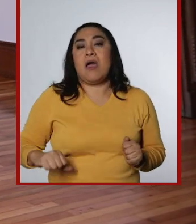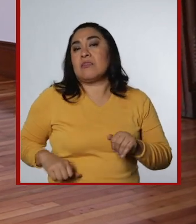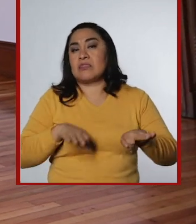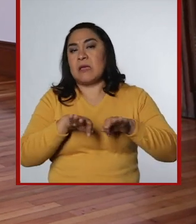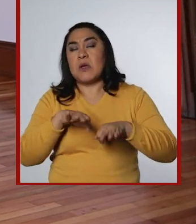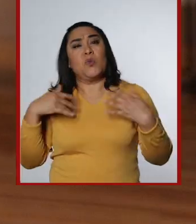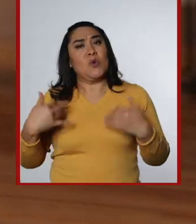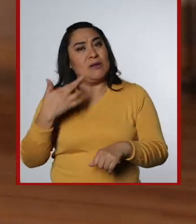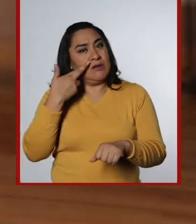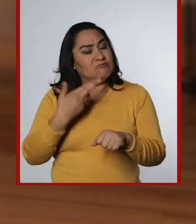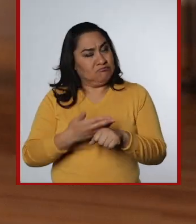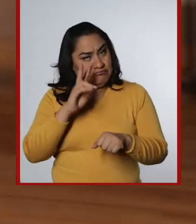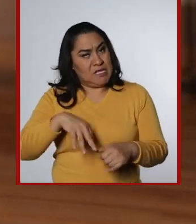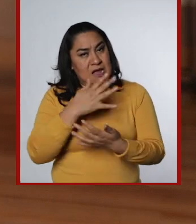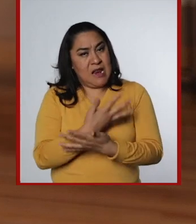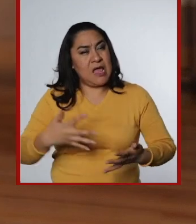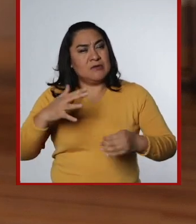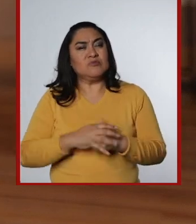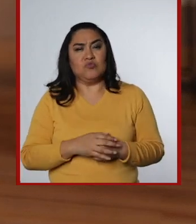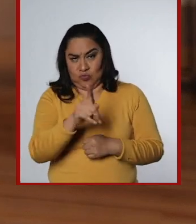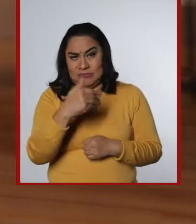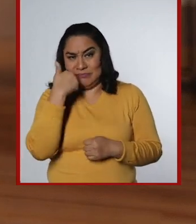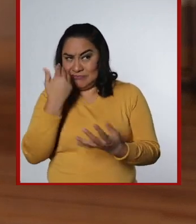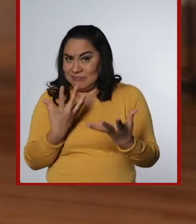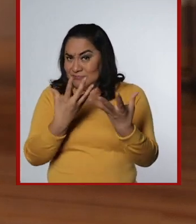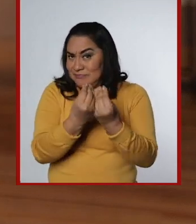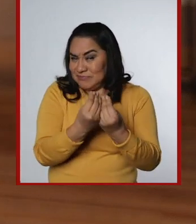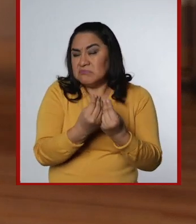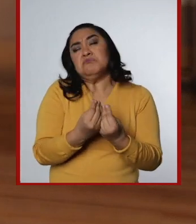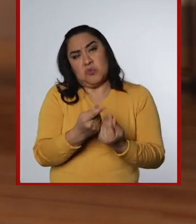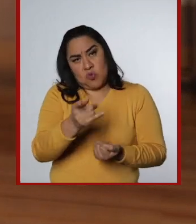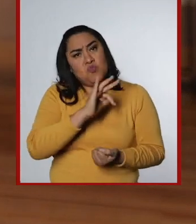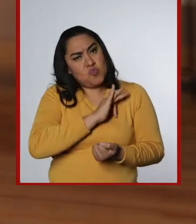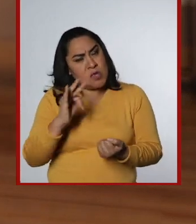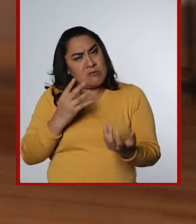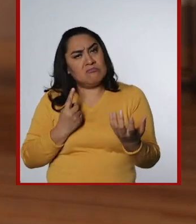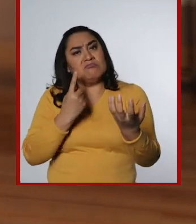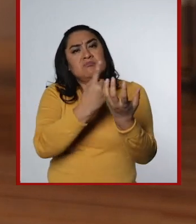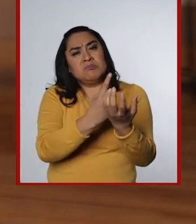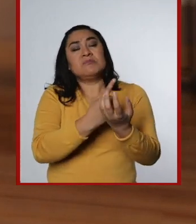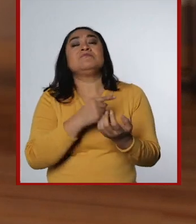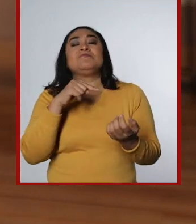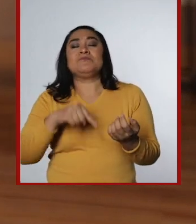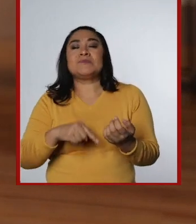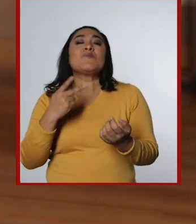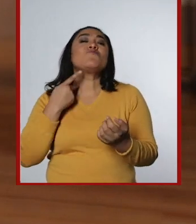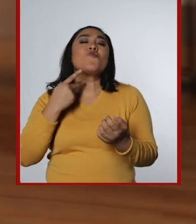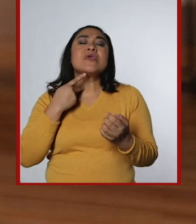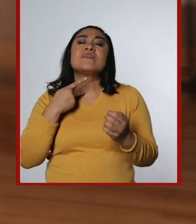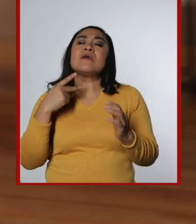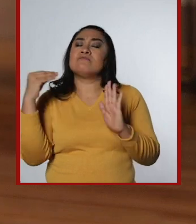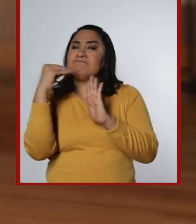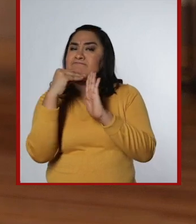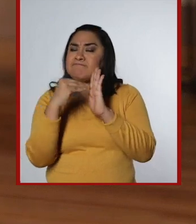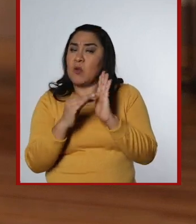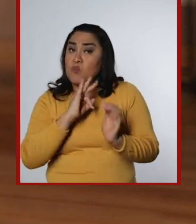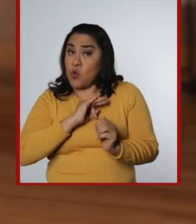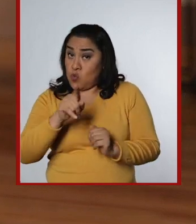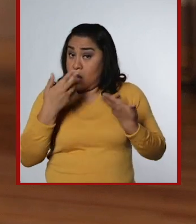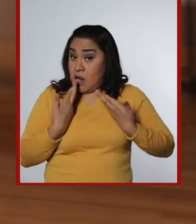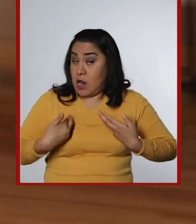con las alcaldías. ¡Qué responsabilidad tan grande! ¿A ti te gustaría formar parte? Porque puedes hacerlo. Nuestro sistema político